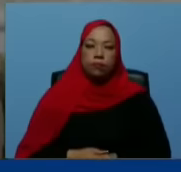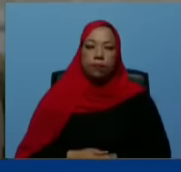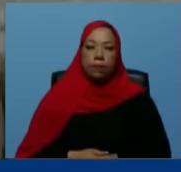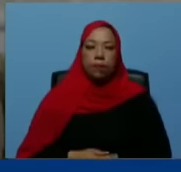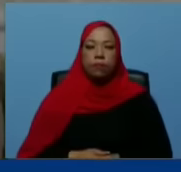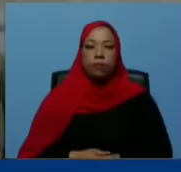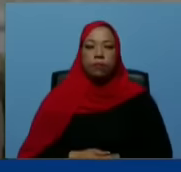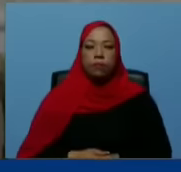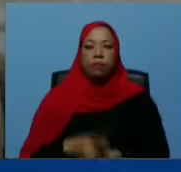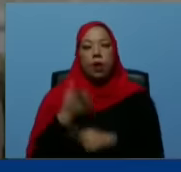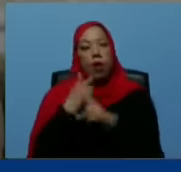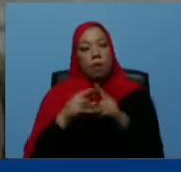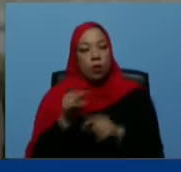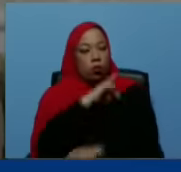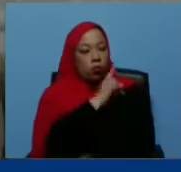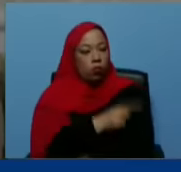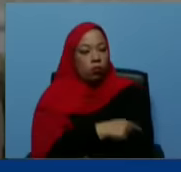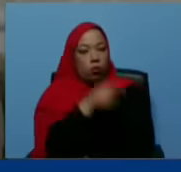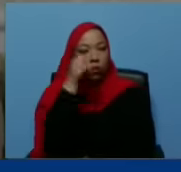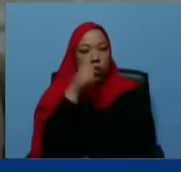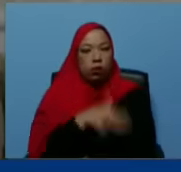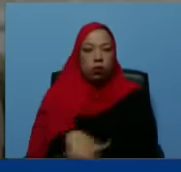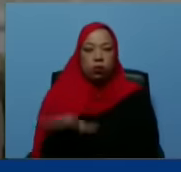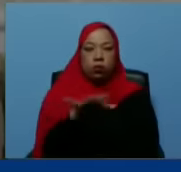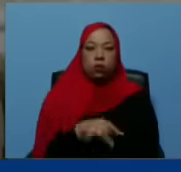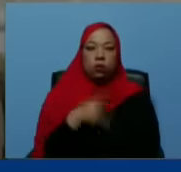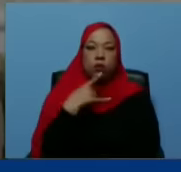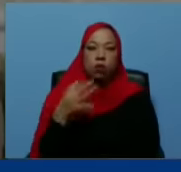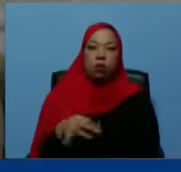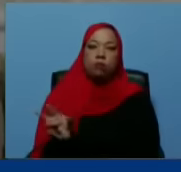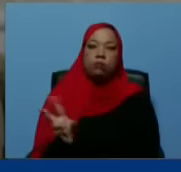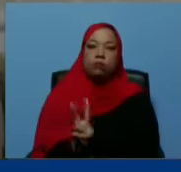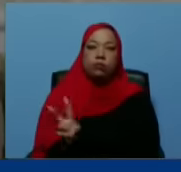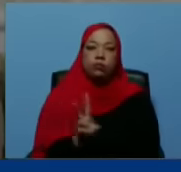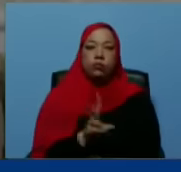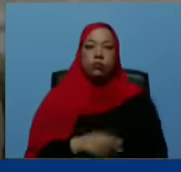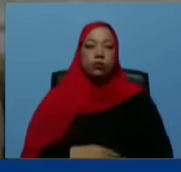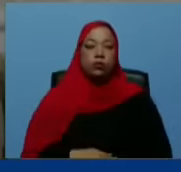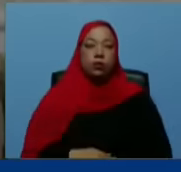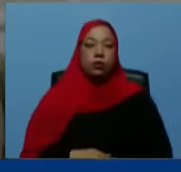Pero con el poder popular, con la verdad de Venezuela,